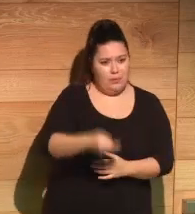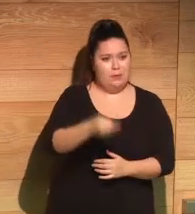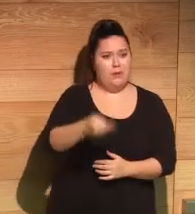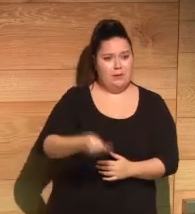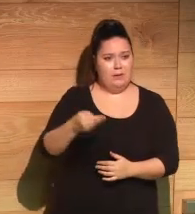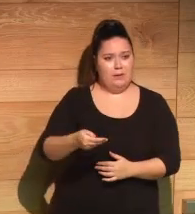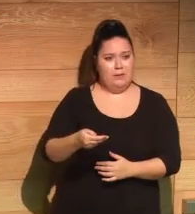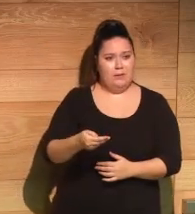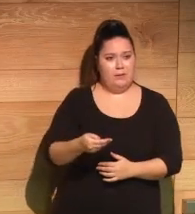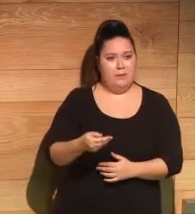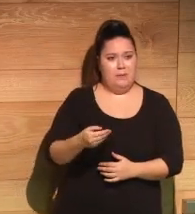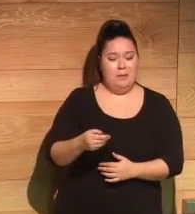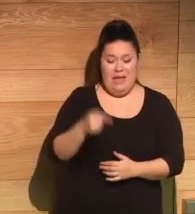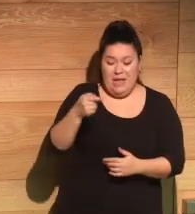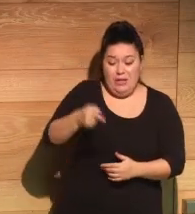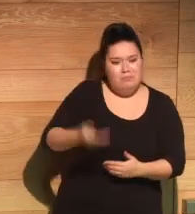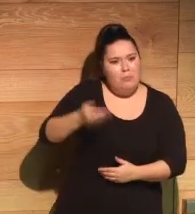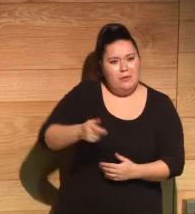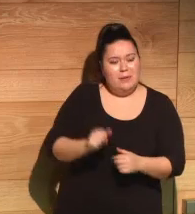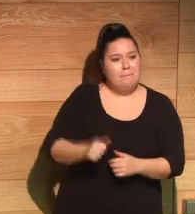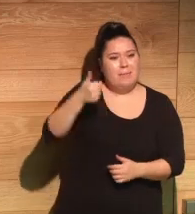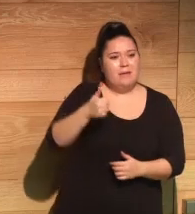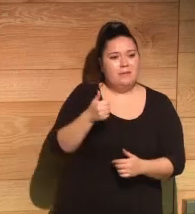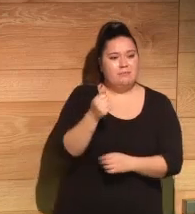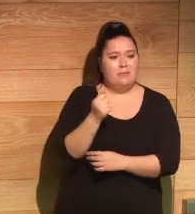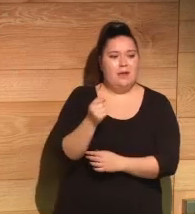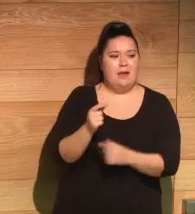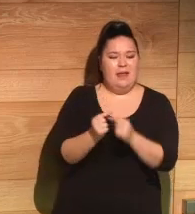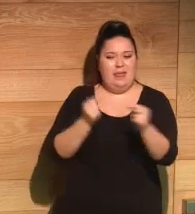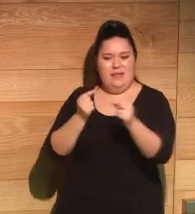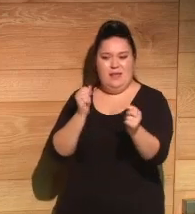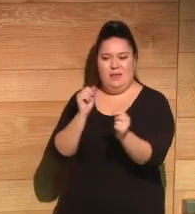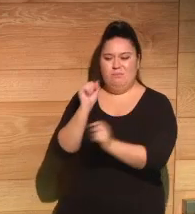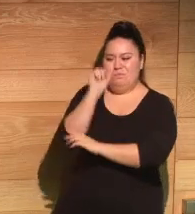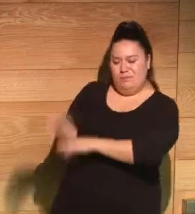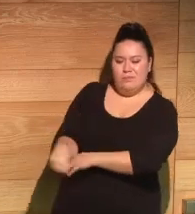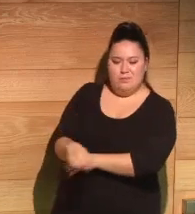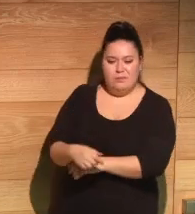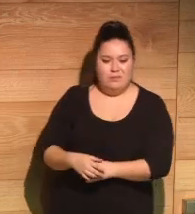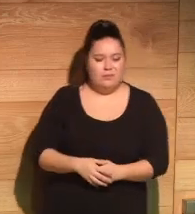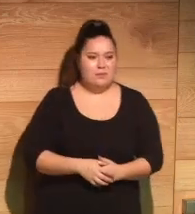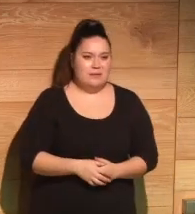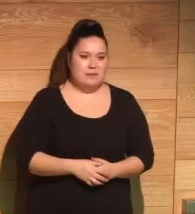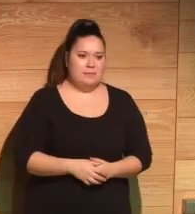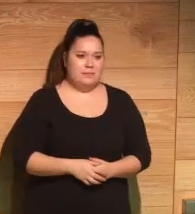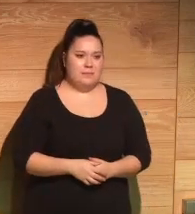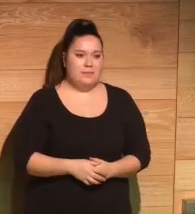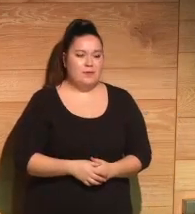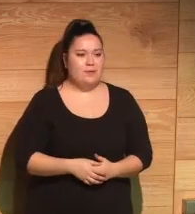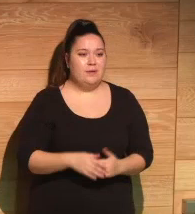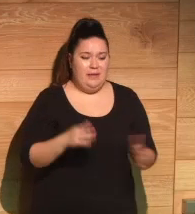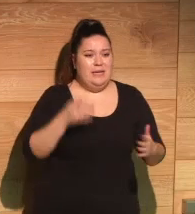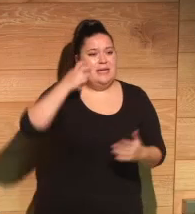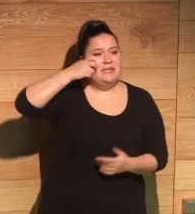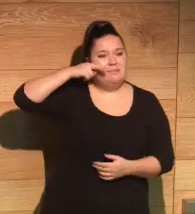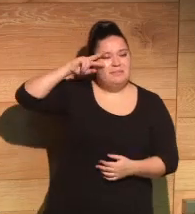que las distancias intergeneracionales. Es decir, esos hilos son hilos a veces de experiencias que